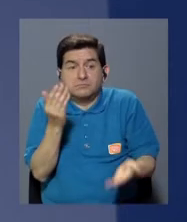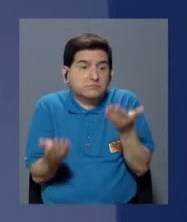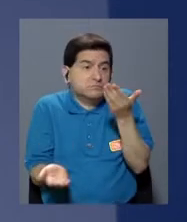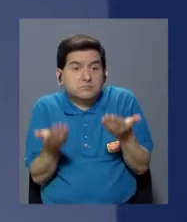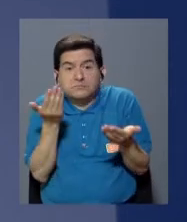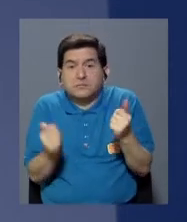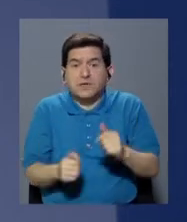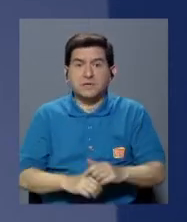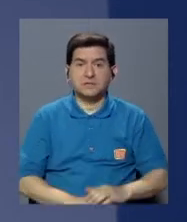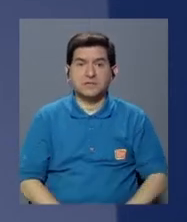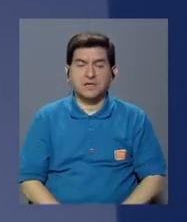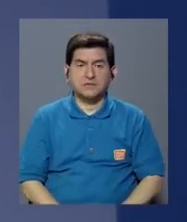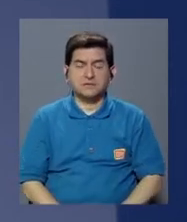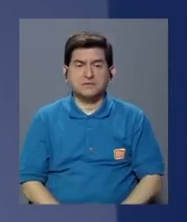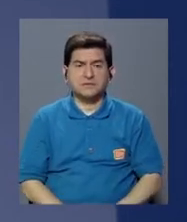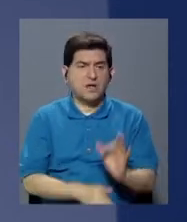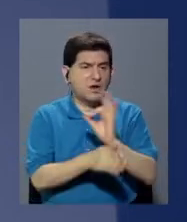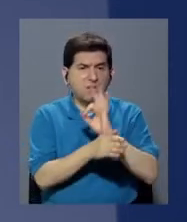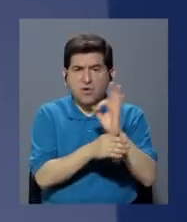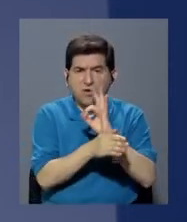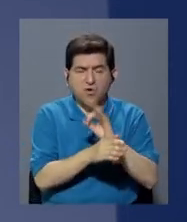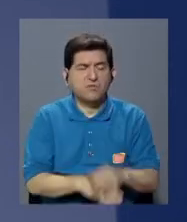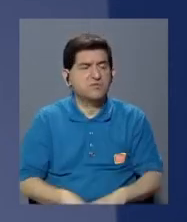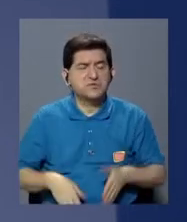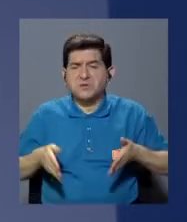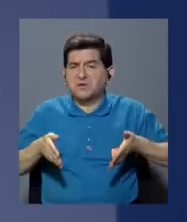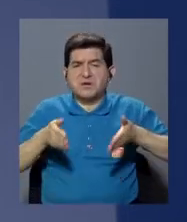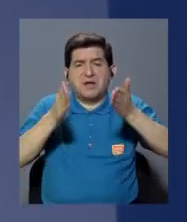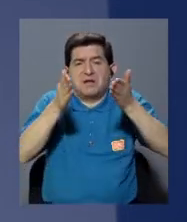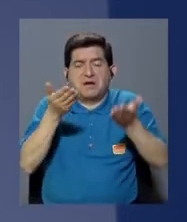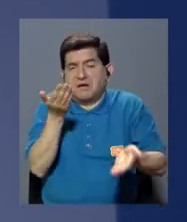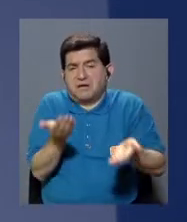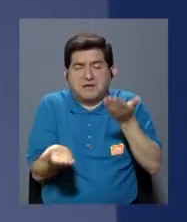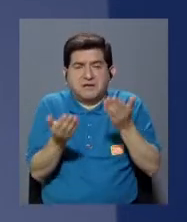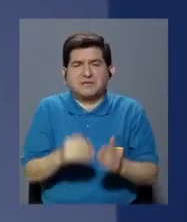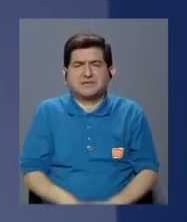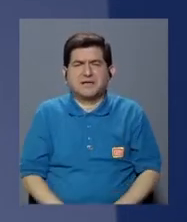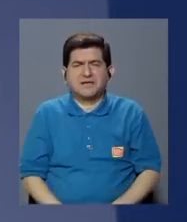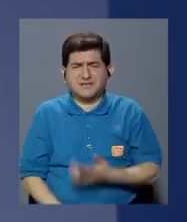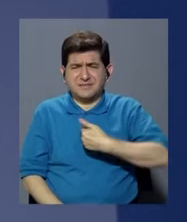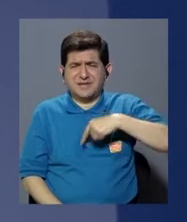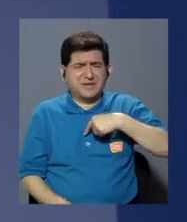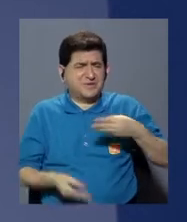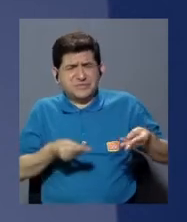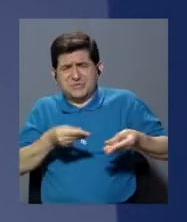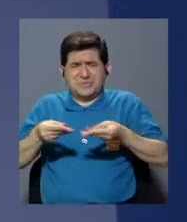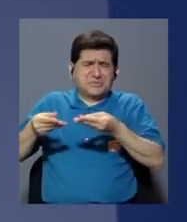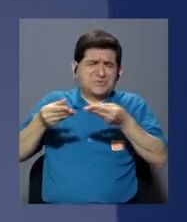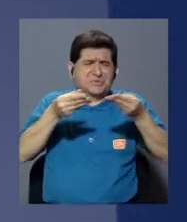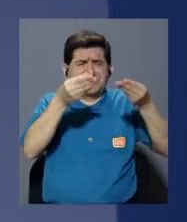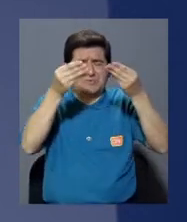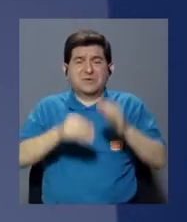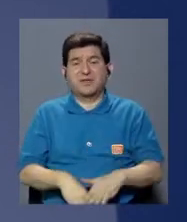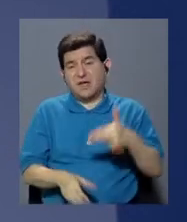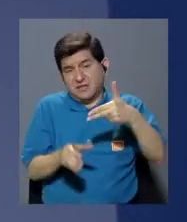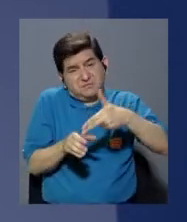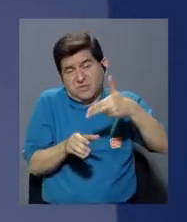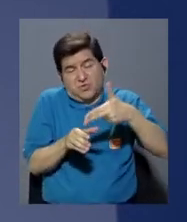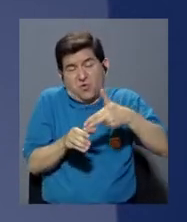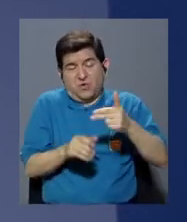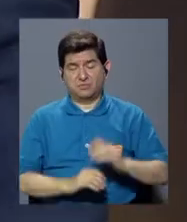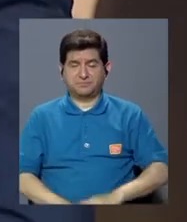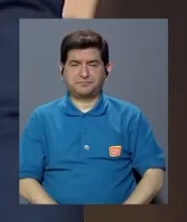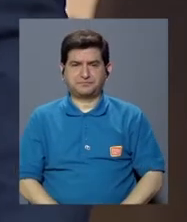o de repente lo que está funcionando y que anda en la calle casualmente llenándonos de humo, que es el